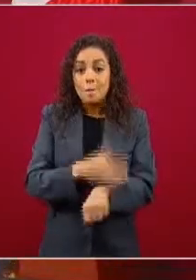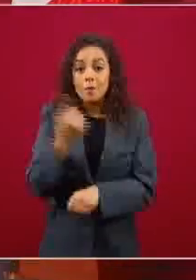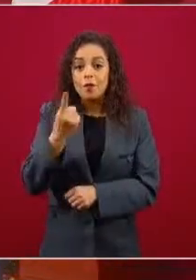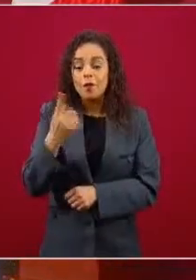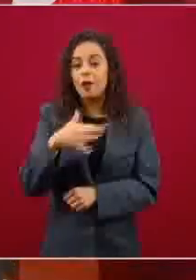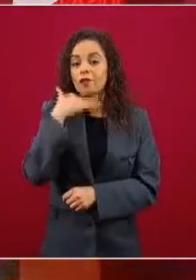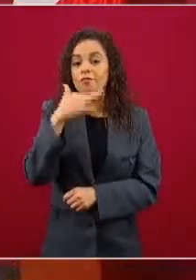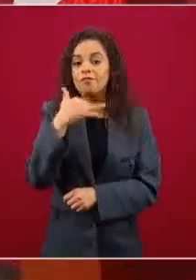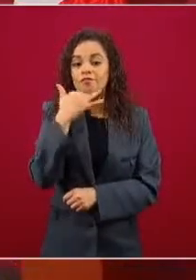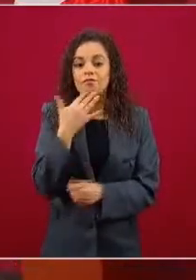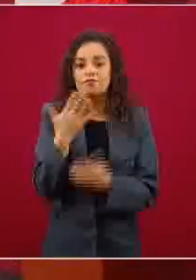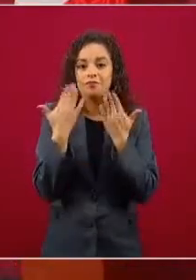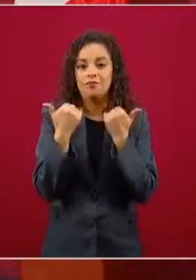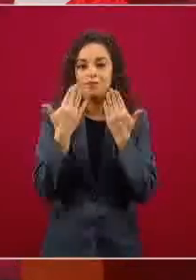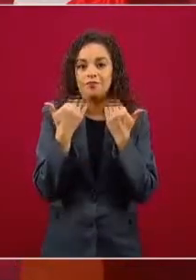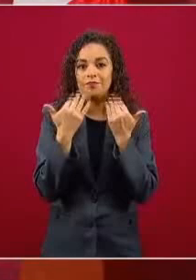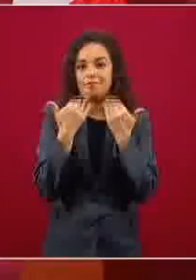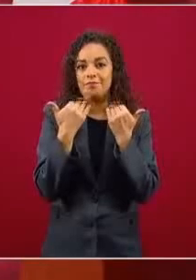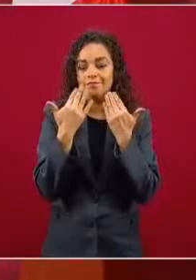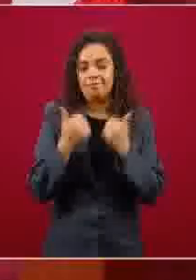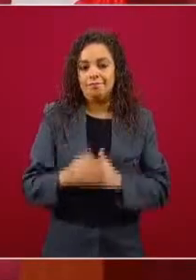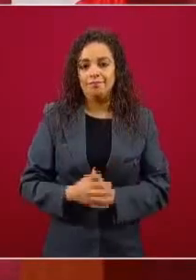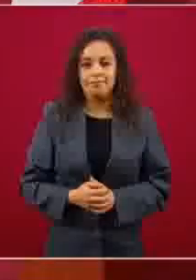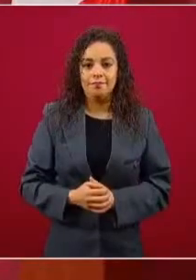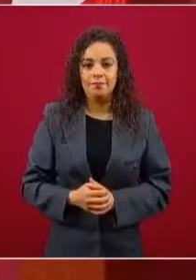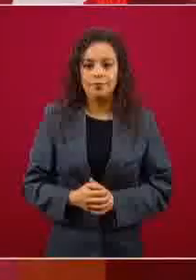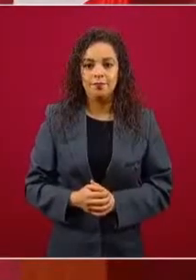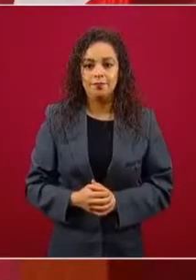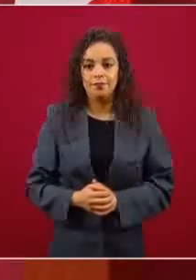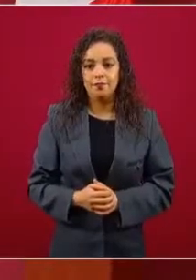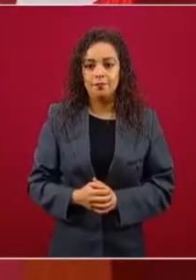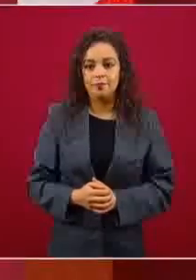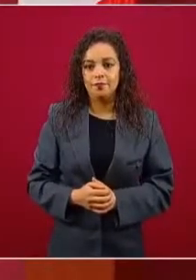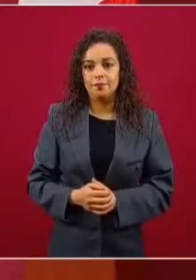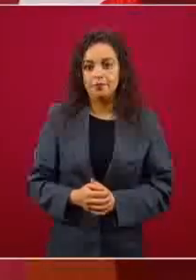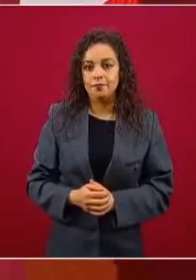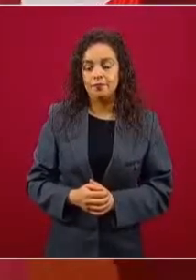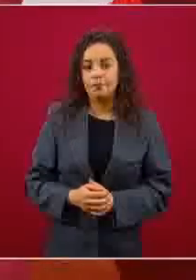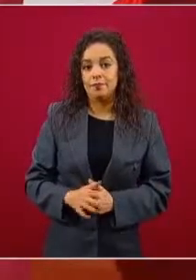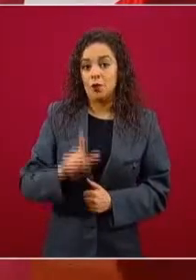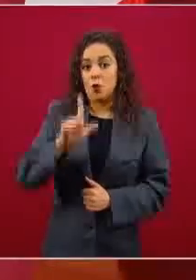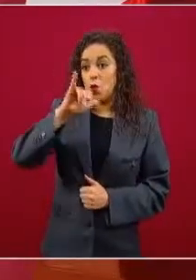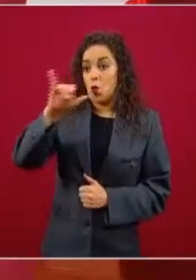cuando no hay lujos en el gobierno,